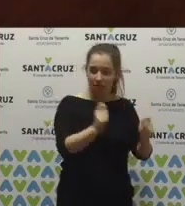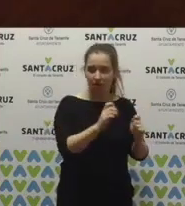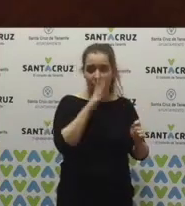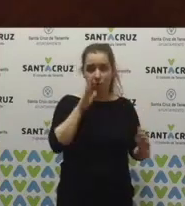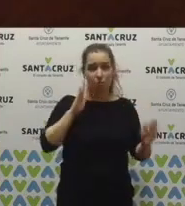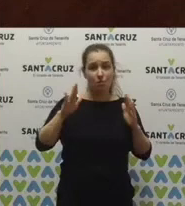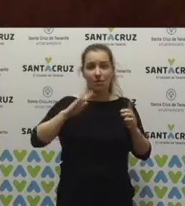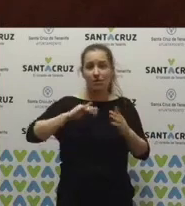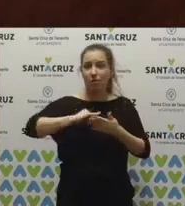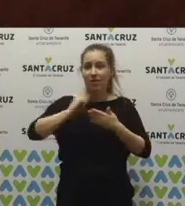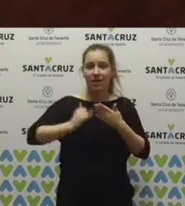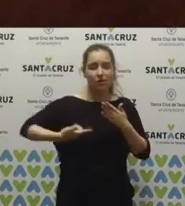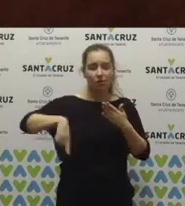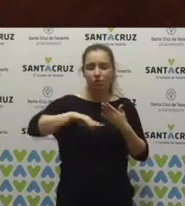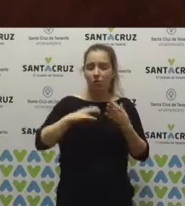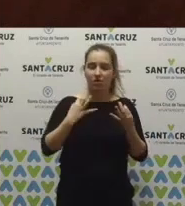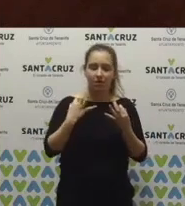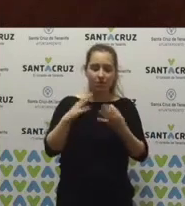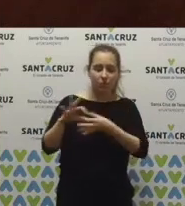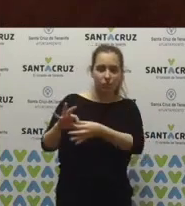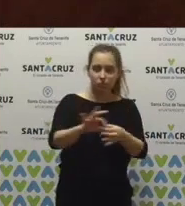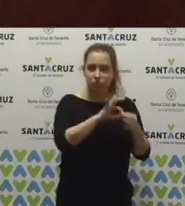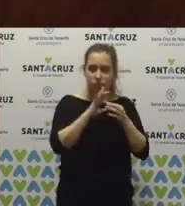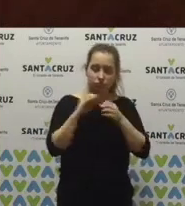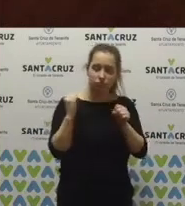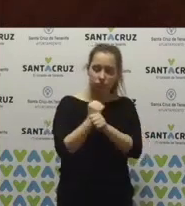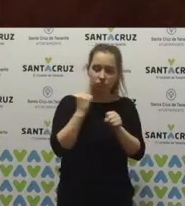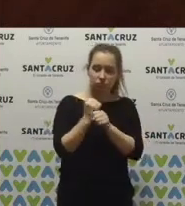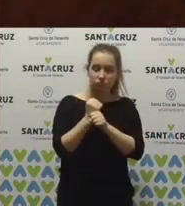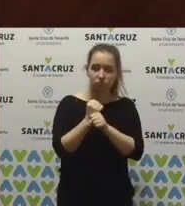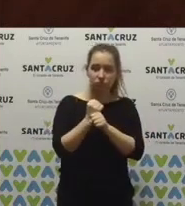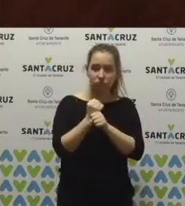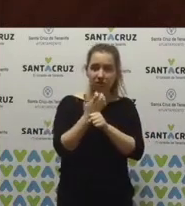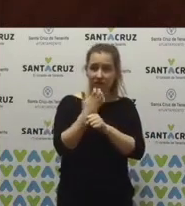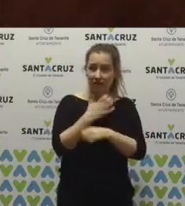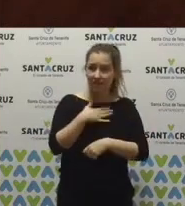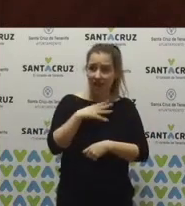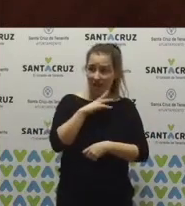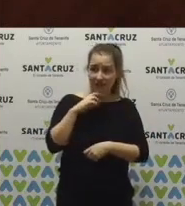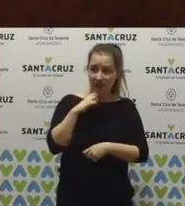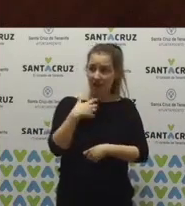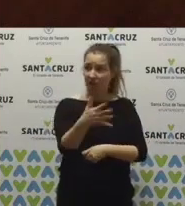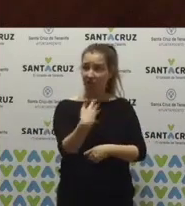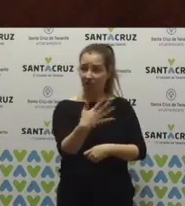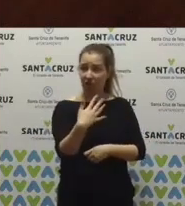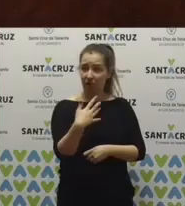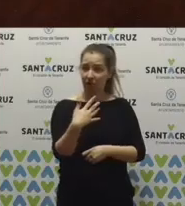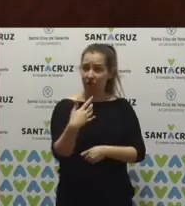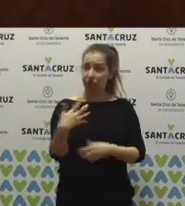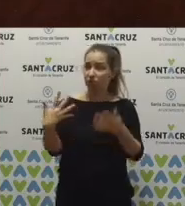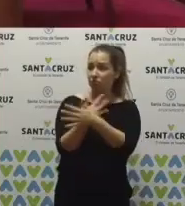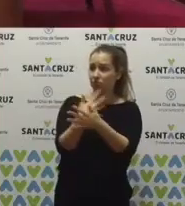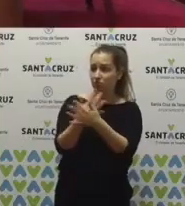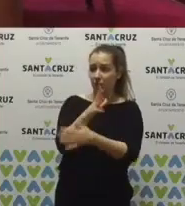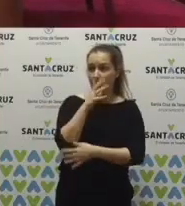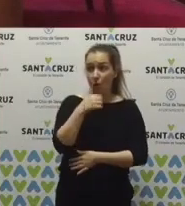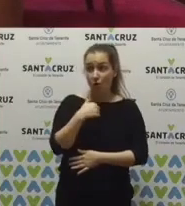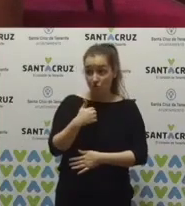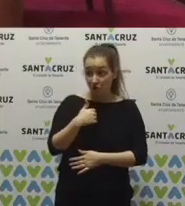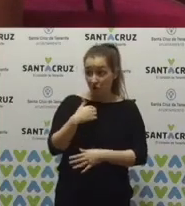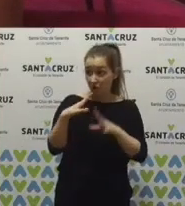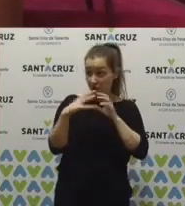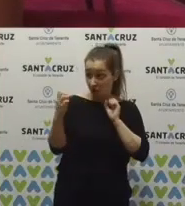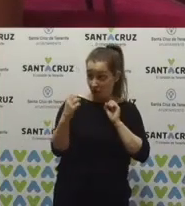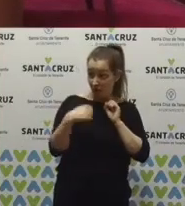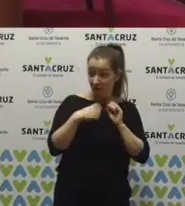unidos y trabajar hombro con hombro porque te gusta el valor yo no sólo no lo voy a hacer ya no voy a ser cómplice de quitar el valor a un acuerdo que